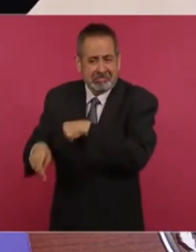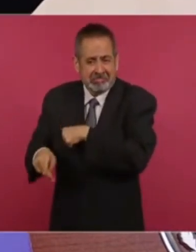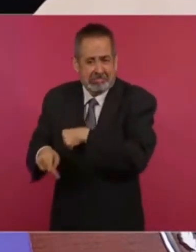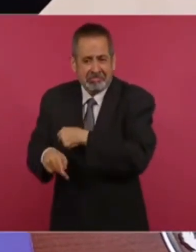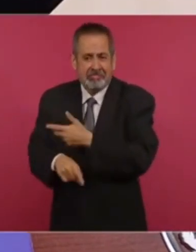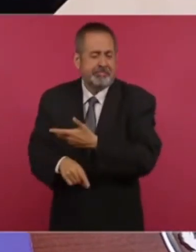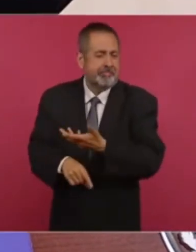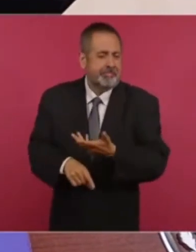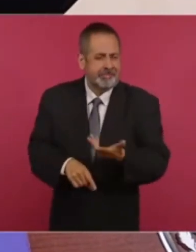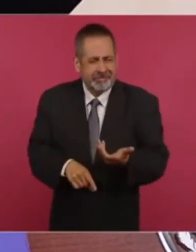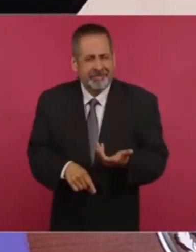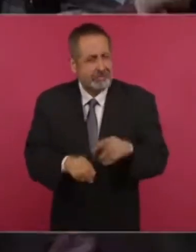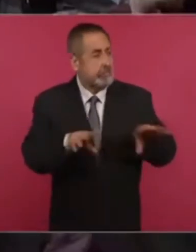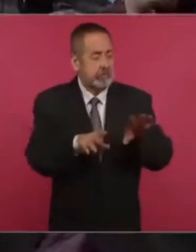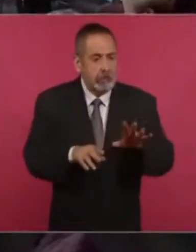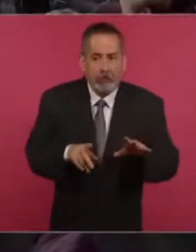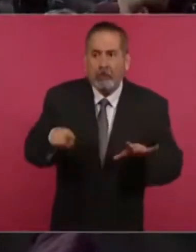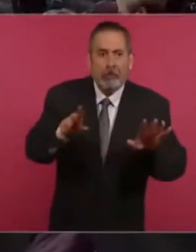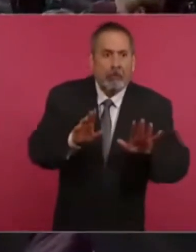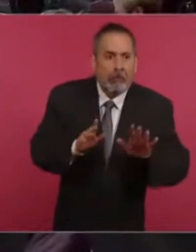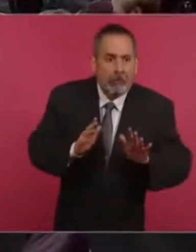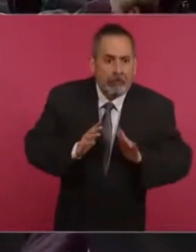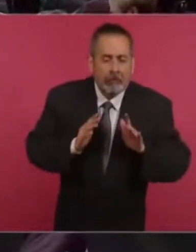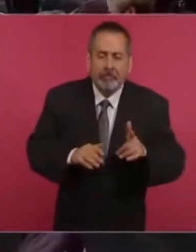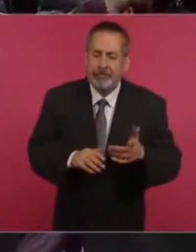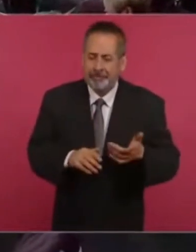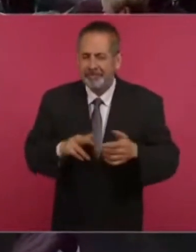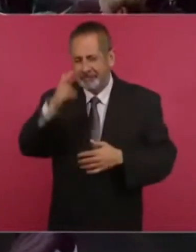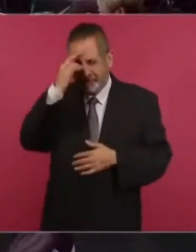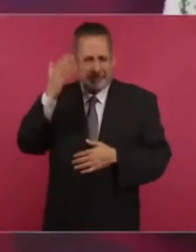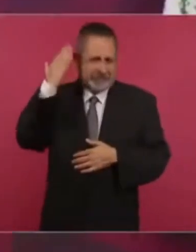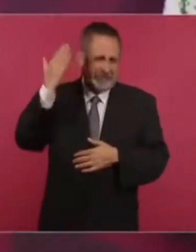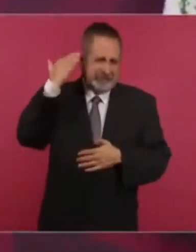Porque tenían en ese entonces